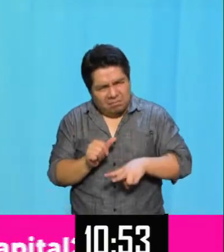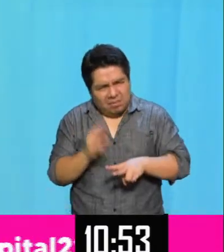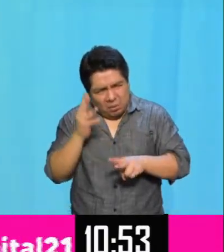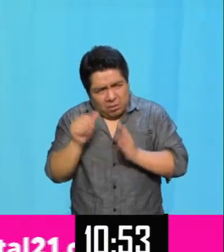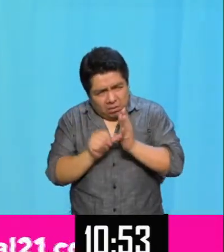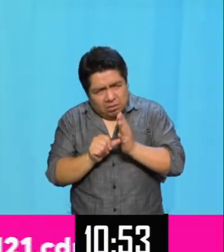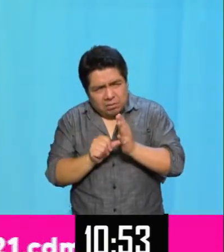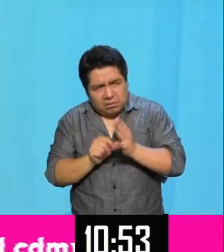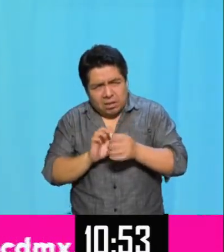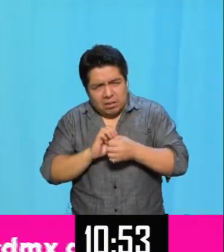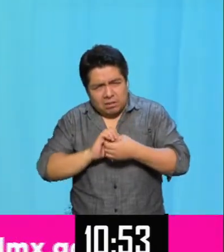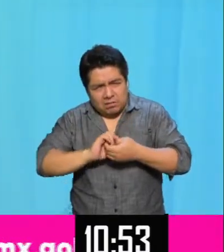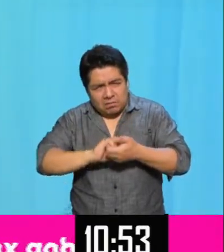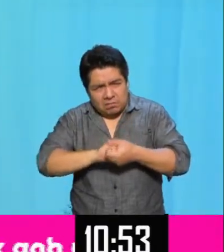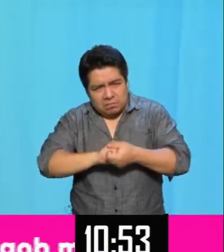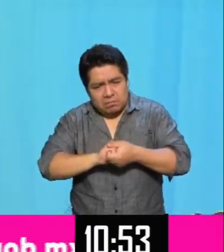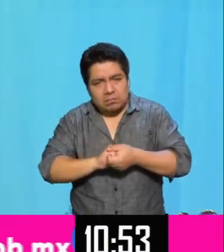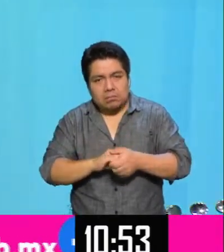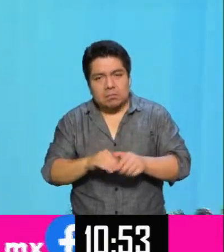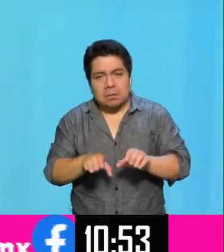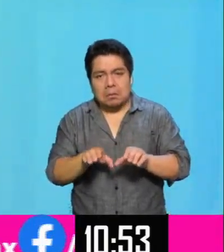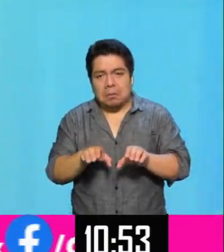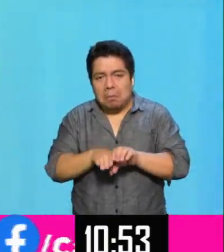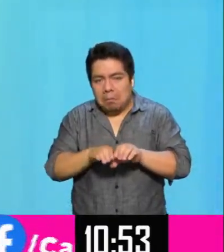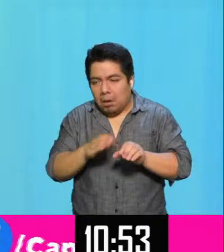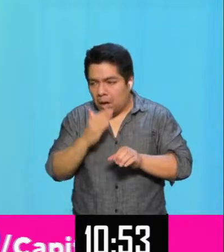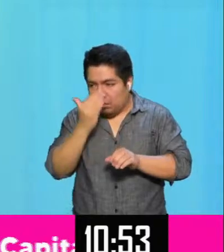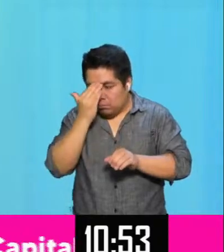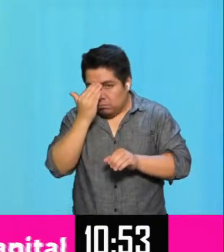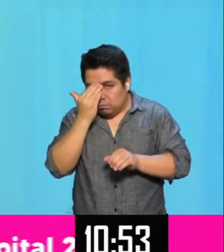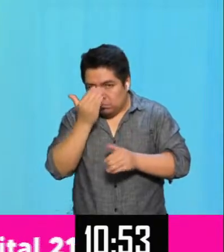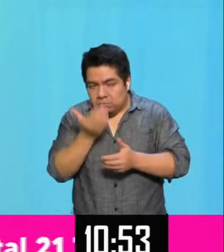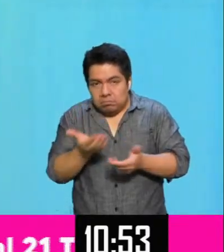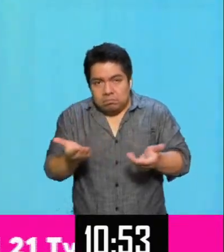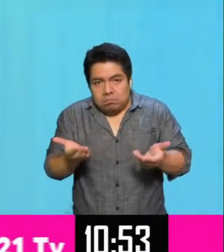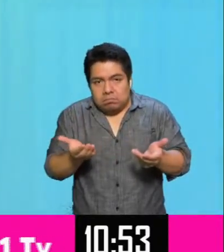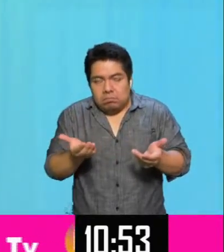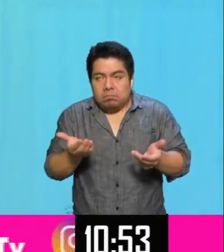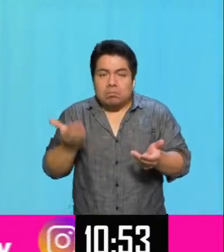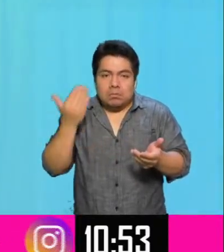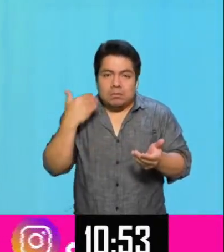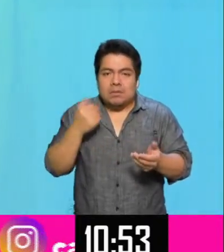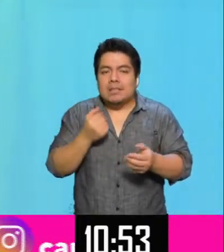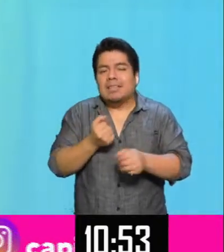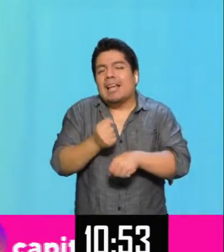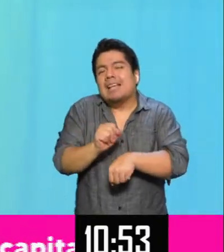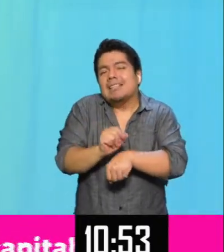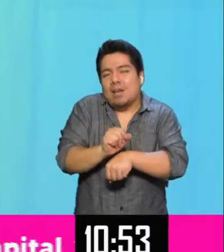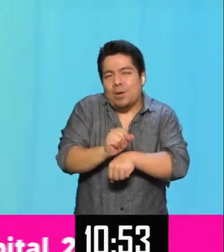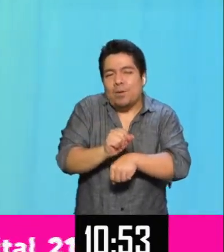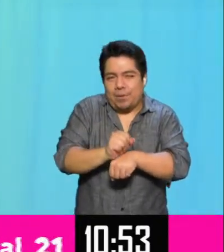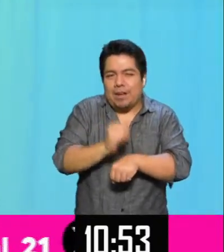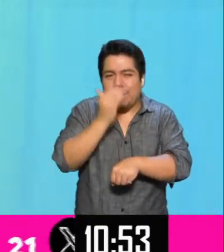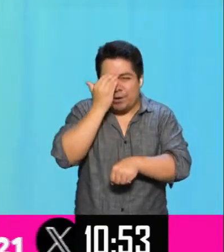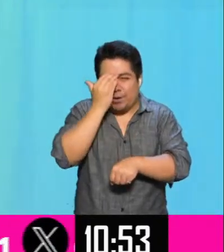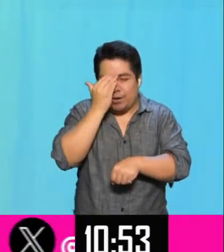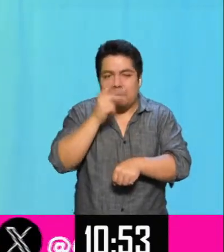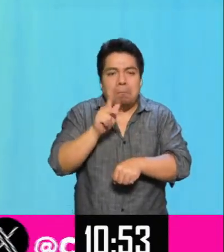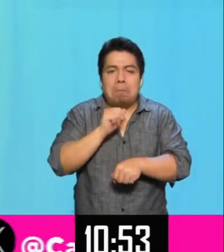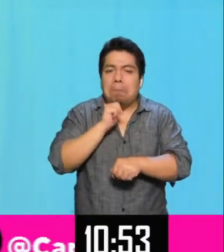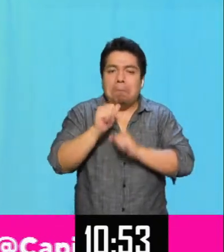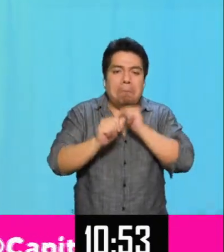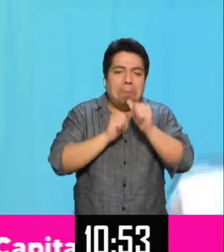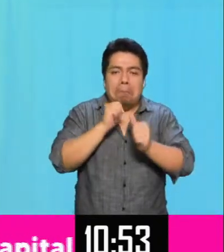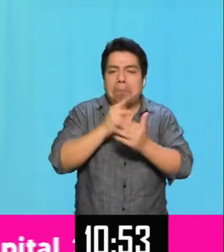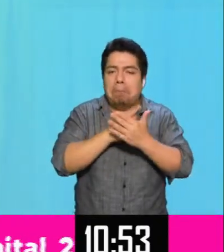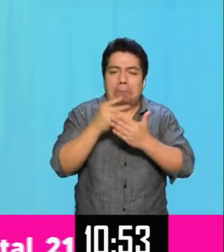tan amarrados, pues ¿dónde se conocieron? Pues de hecho nos conocemos desde secundaria, pero sin embargo nunca empezamos ningún proyecto en